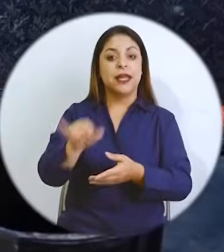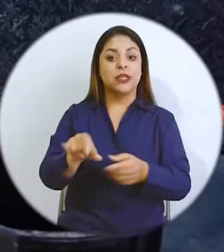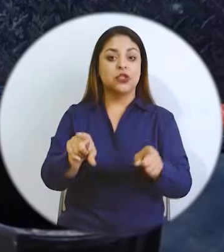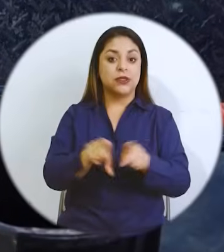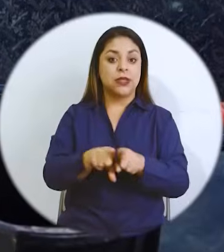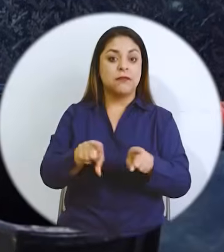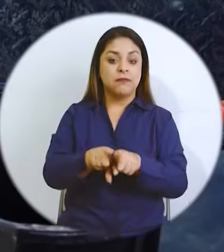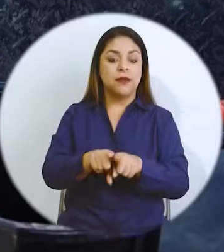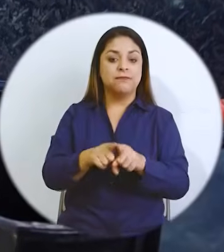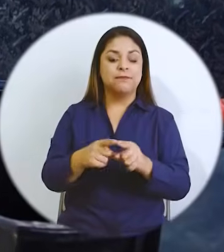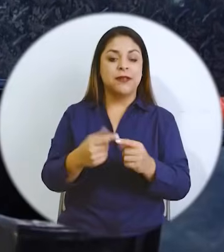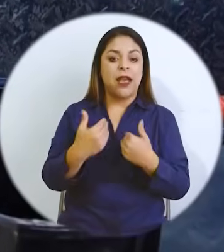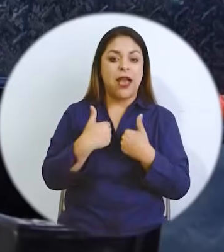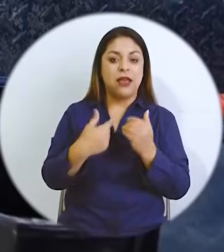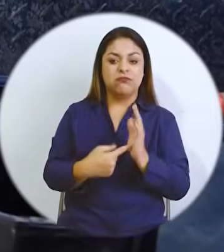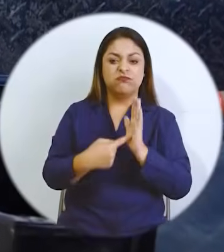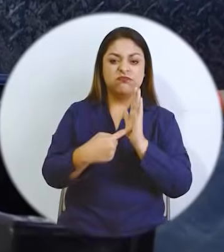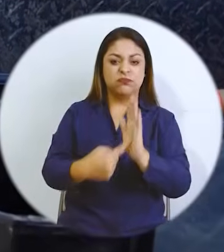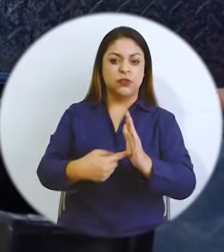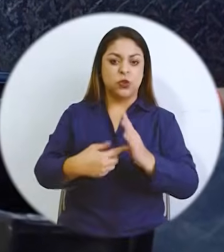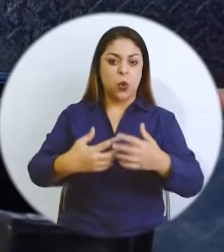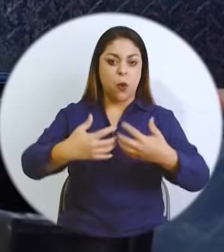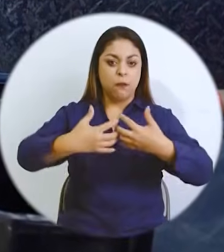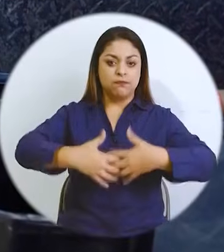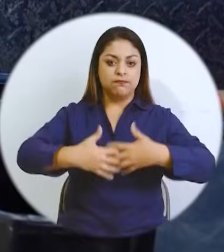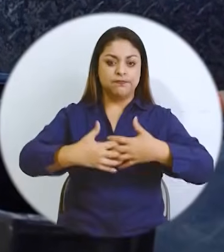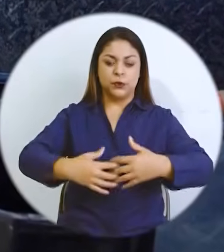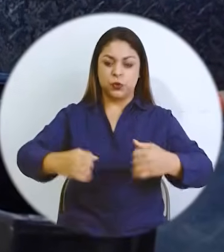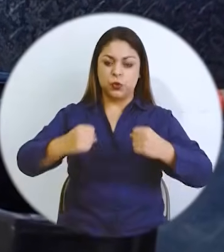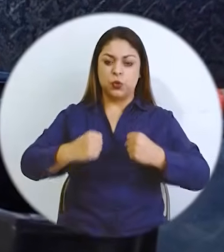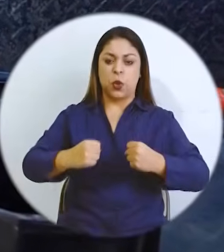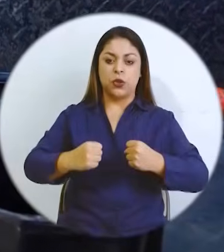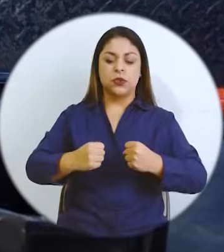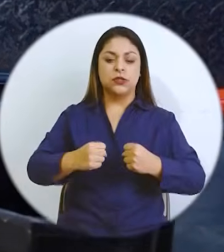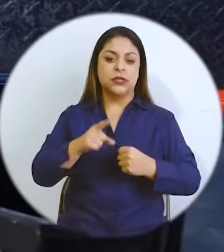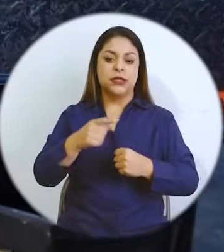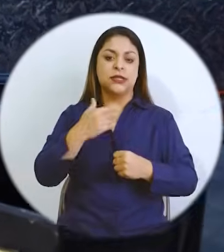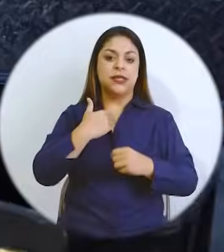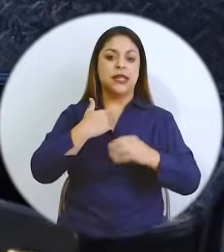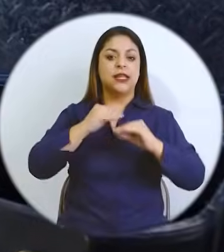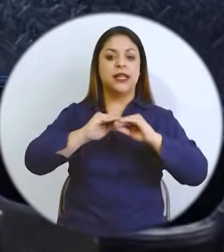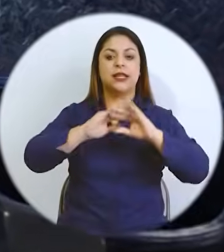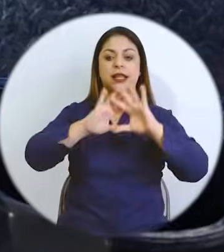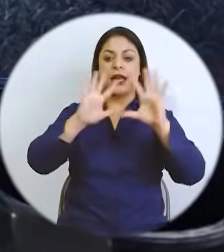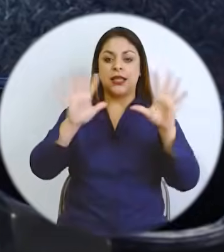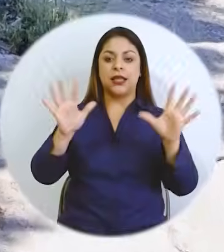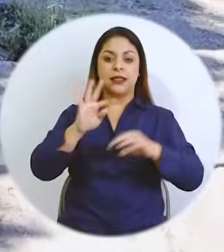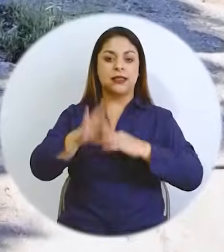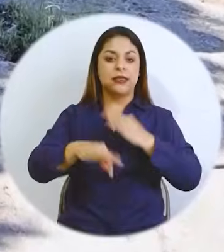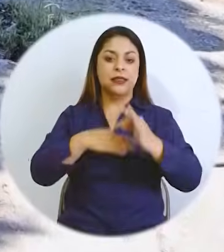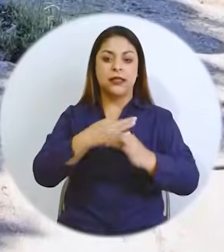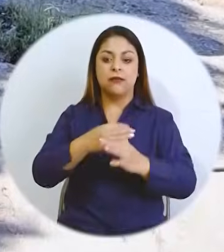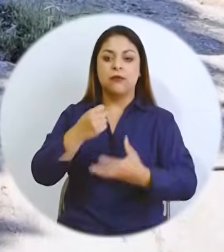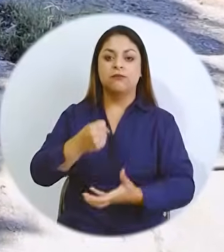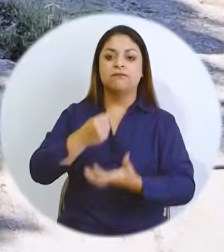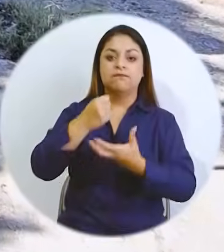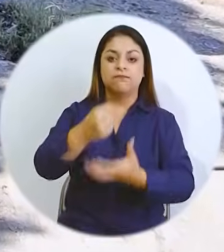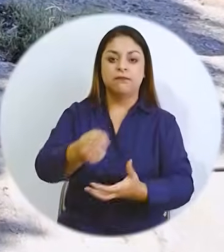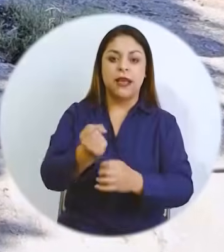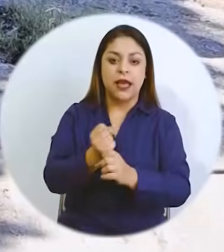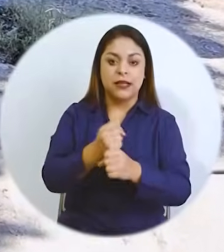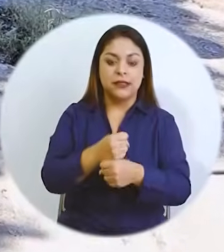en operadores sólidos, operadores que tienen una claridad en el tipo de inversiones que desean